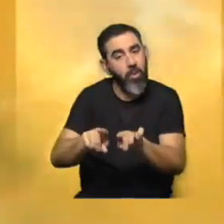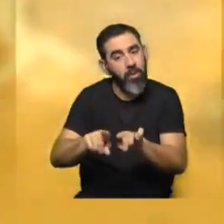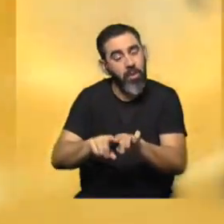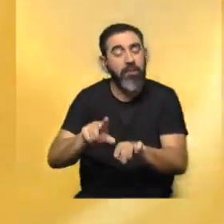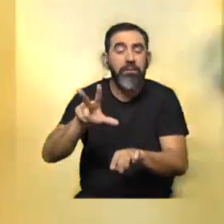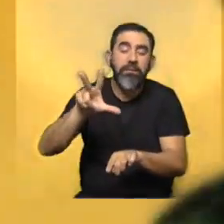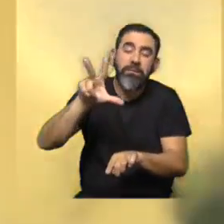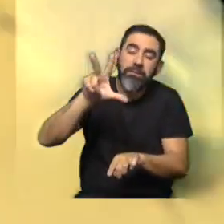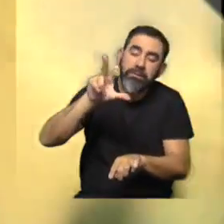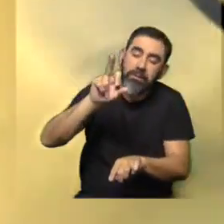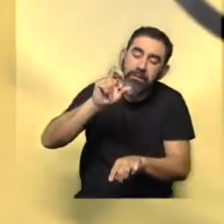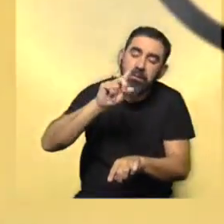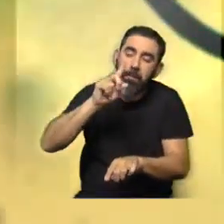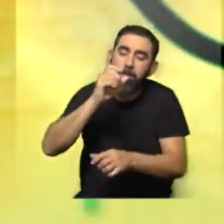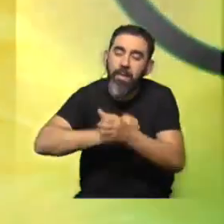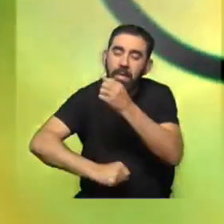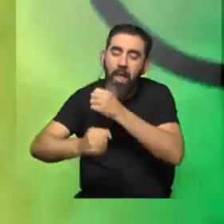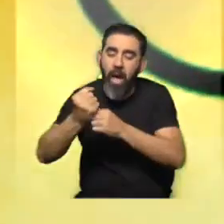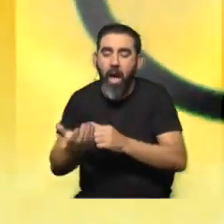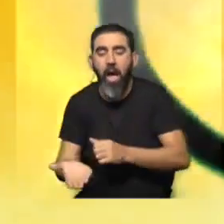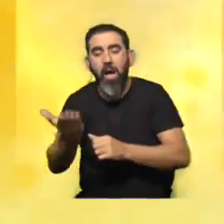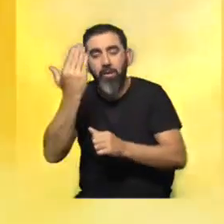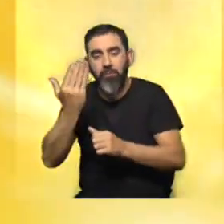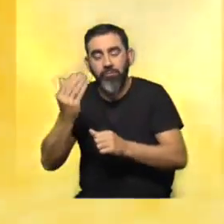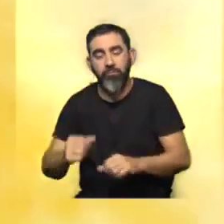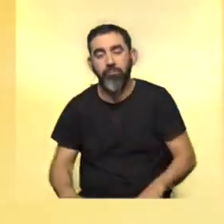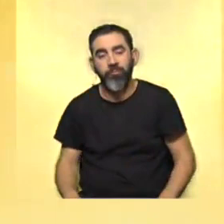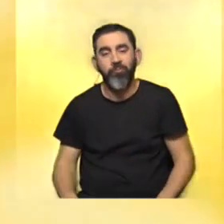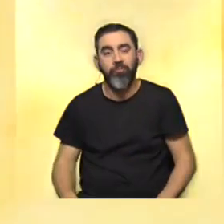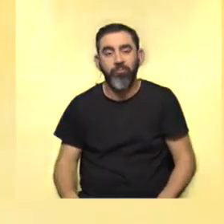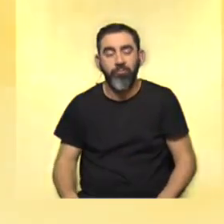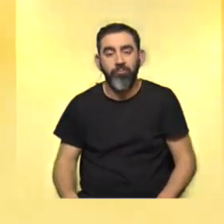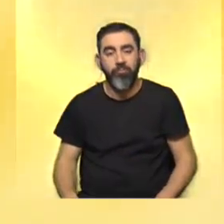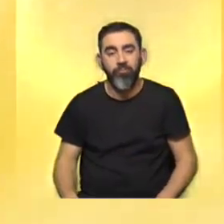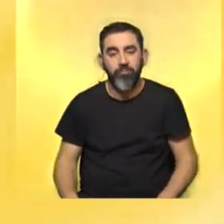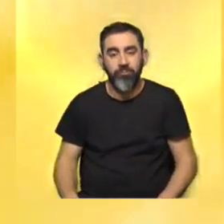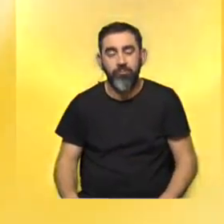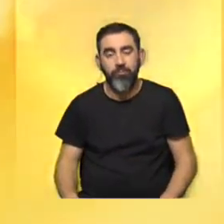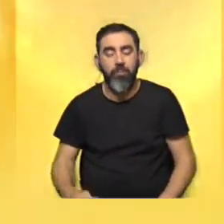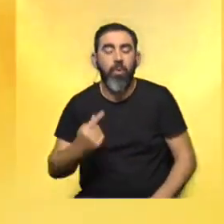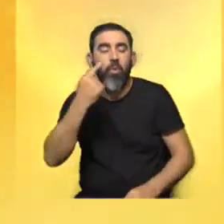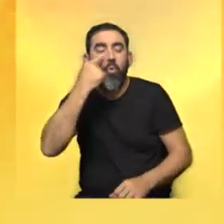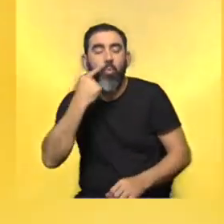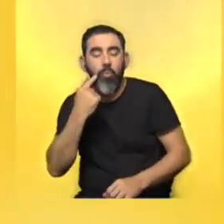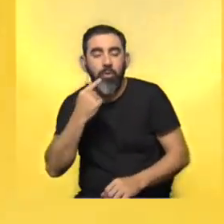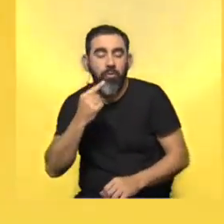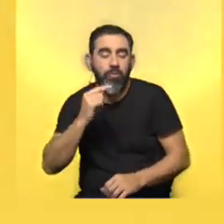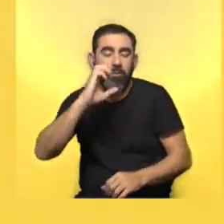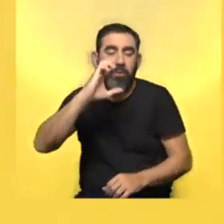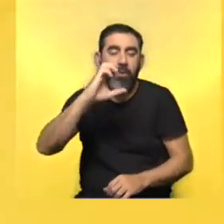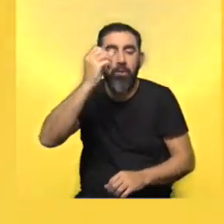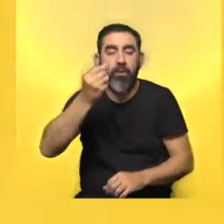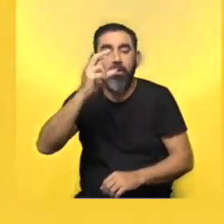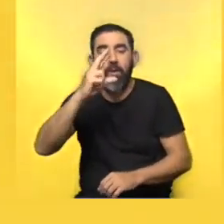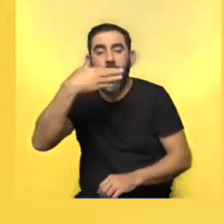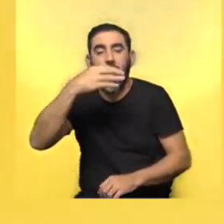tiene algo más de 30.000 años, porque hay una corrección en fin, que la cifra que da el carbono 14 hay que tirarla